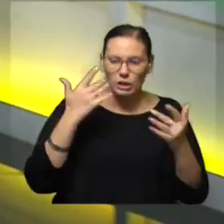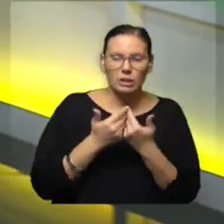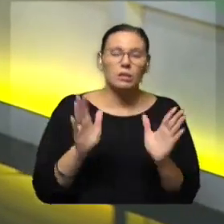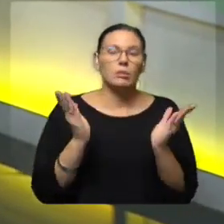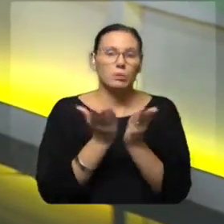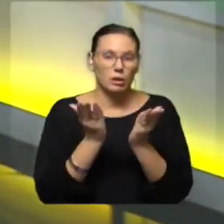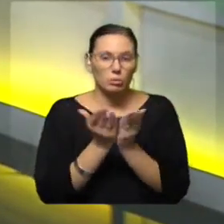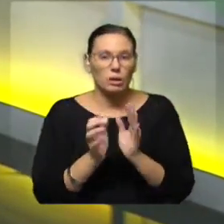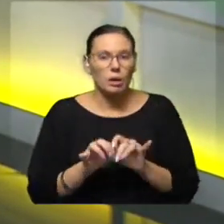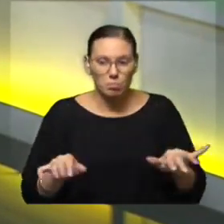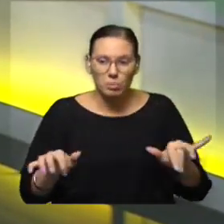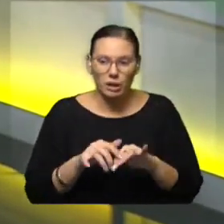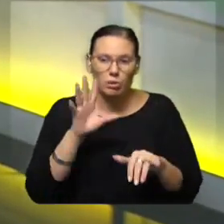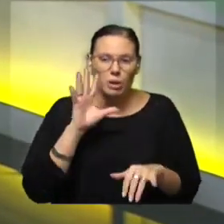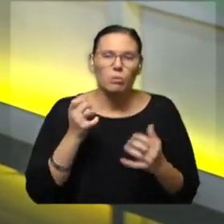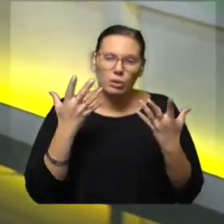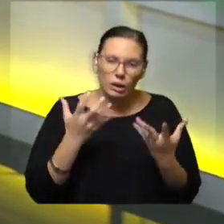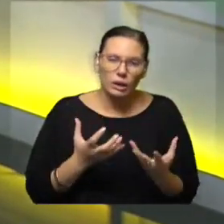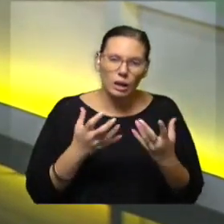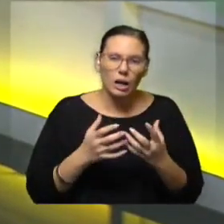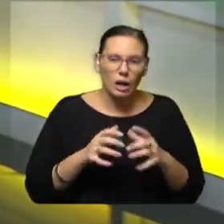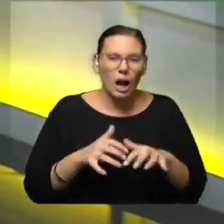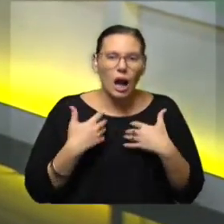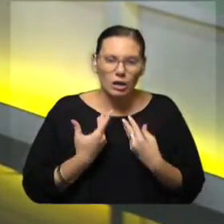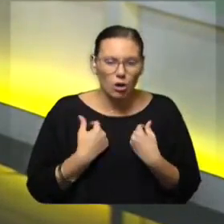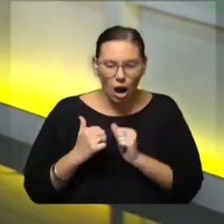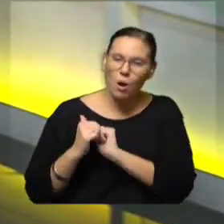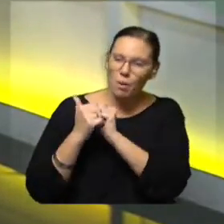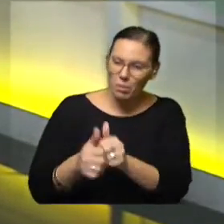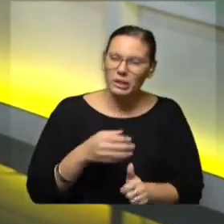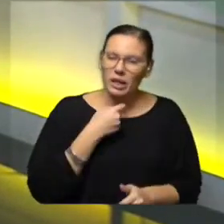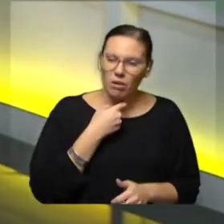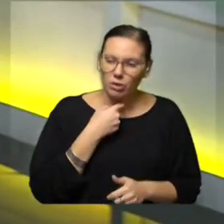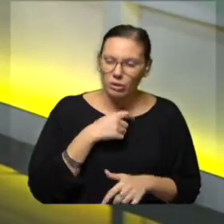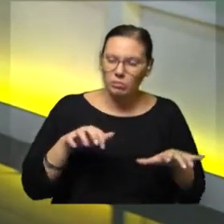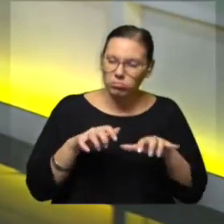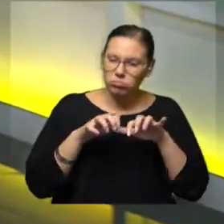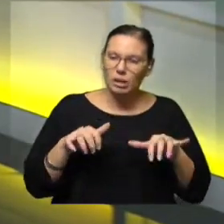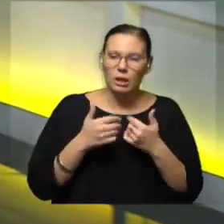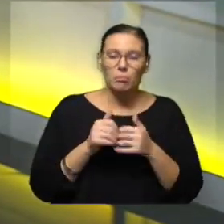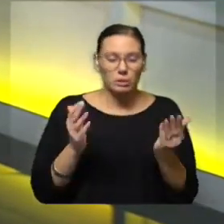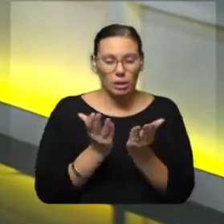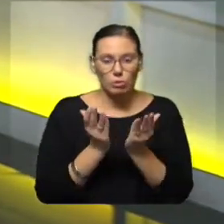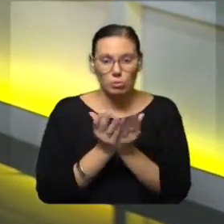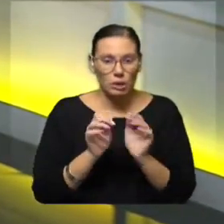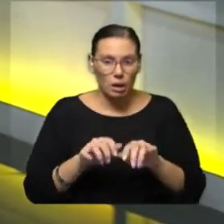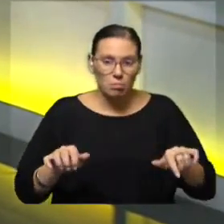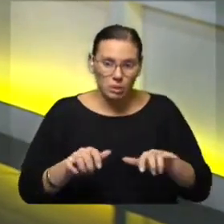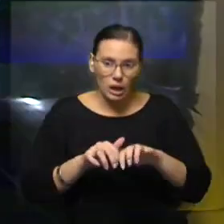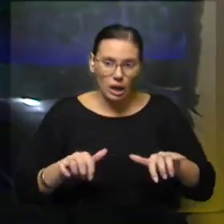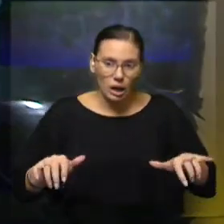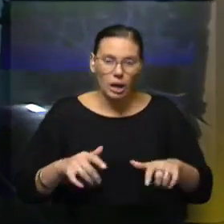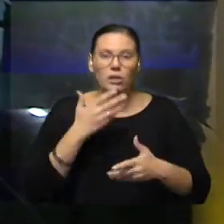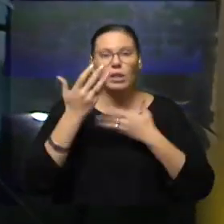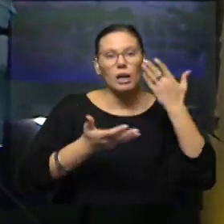piano, ya como que me acuerdo que quería eso, quería como un instrumento que me acompañara con la voz. Y tal, y de ahí empecé a estudiar piano y empecé con todo esto de